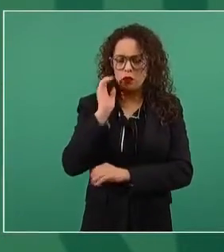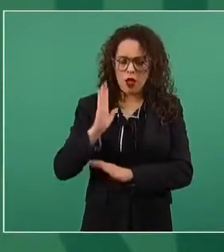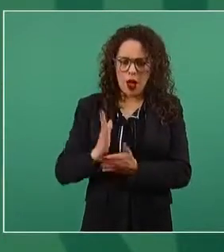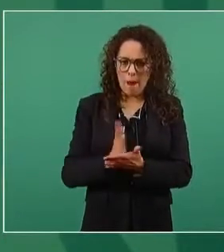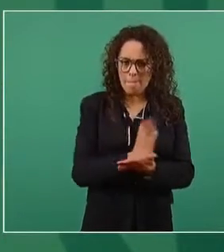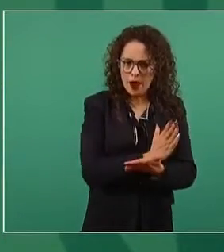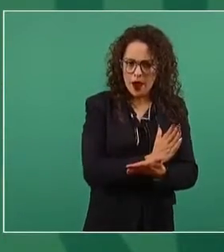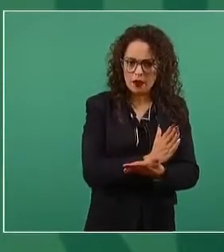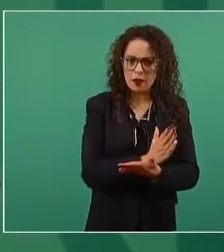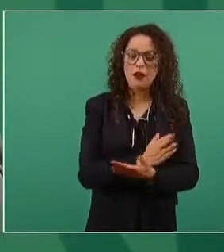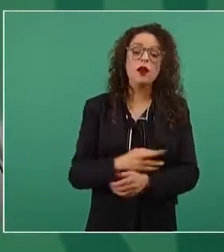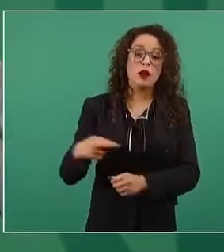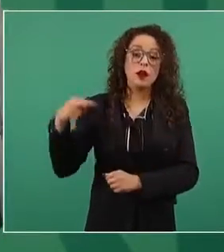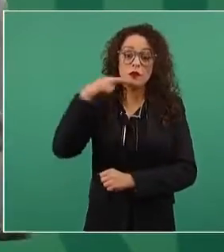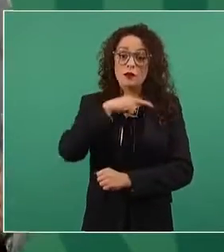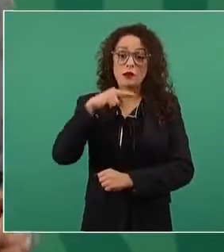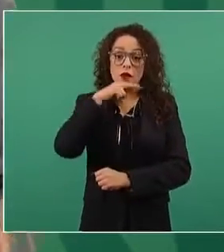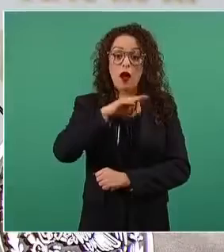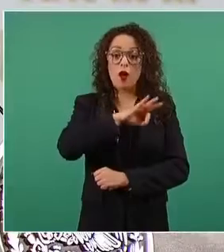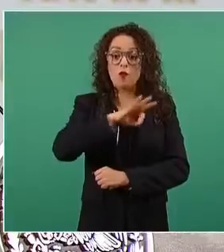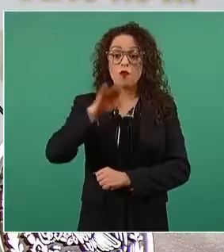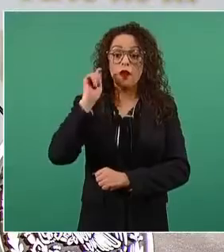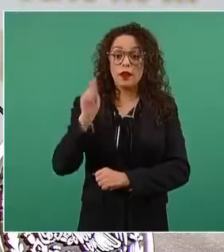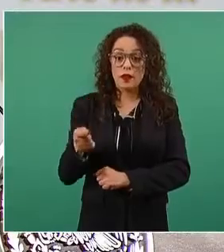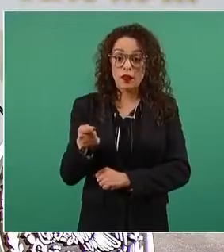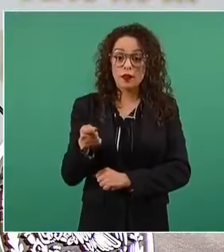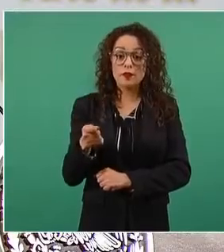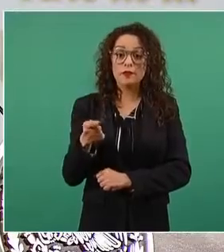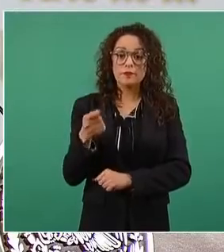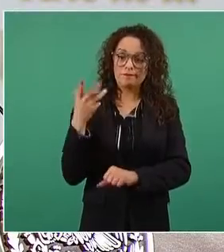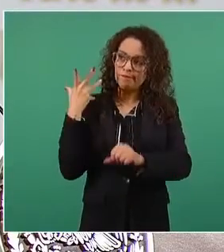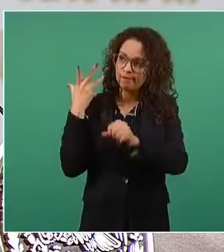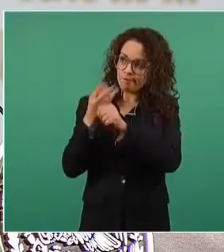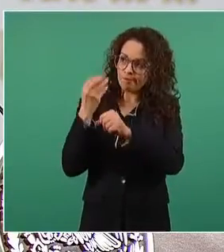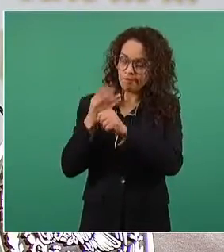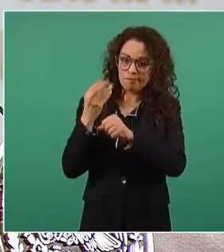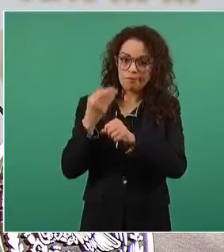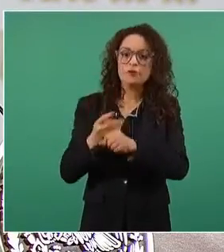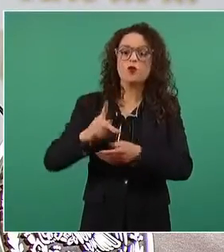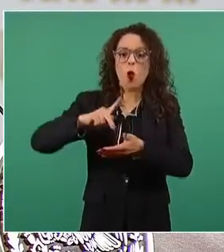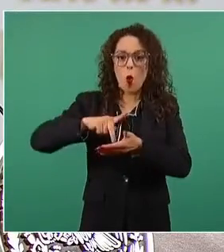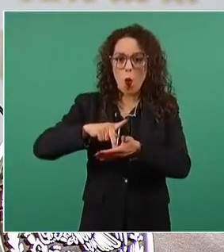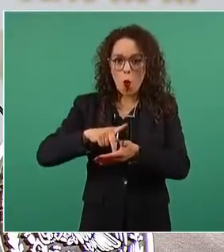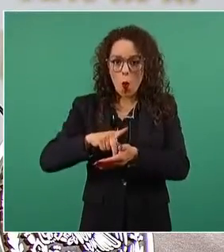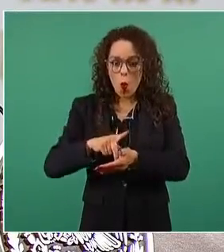podamos pronto rehabilitar la línea 12,